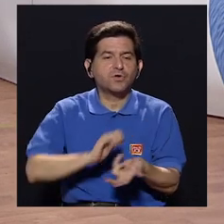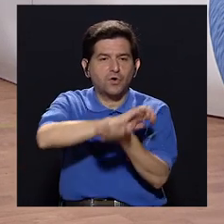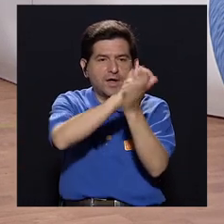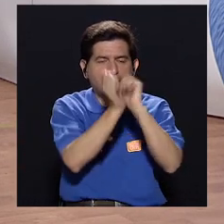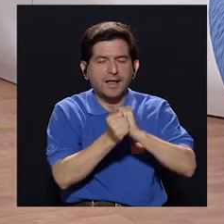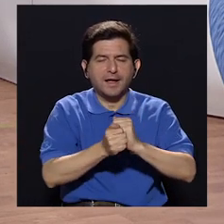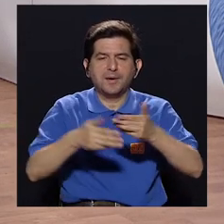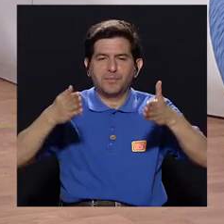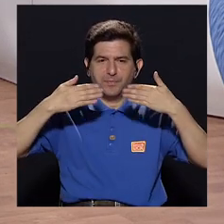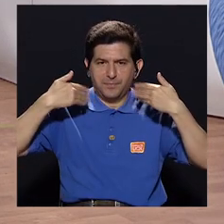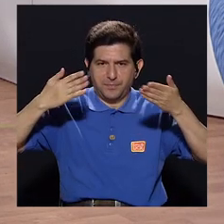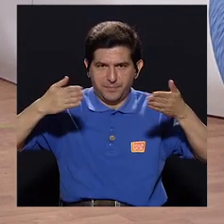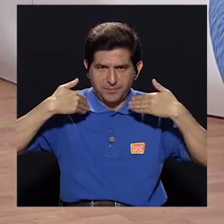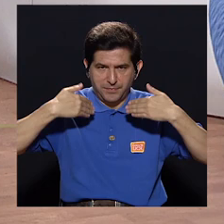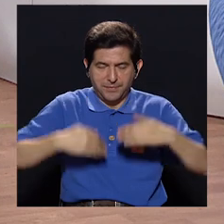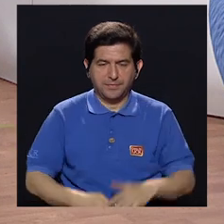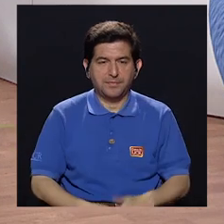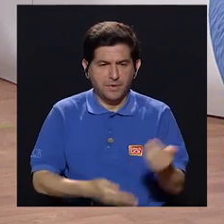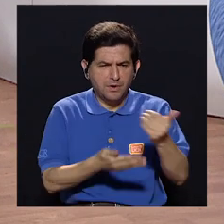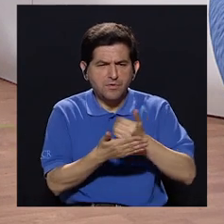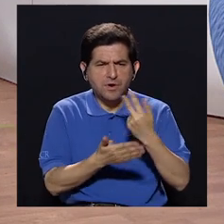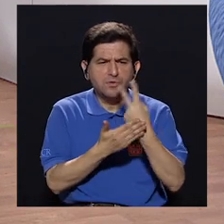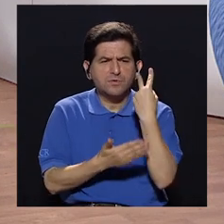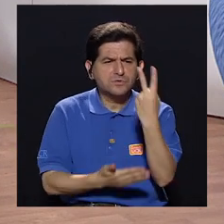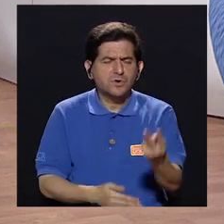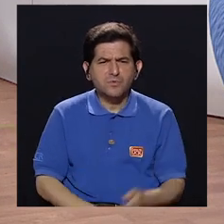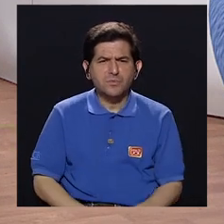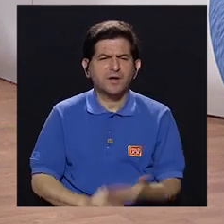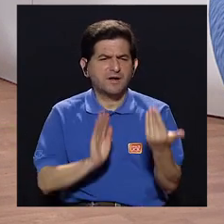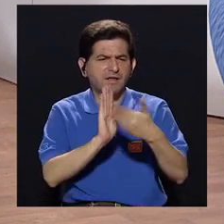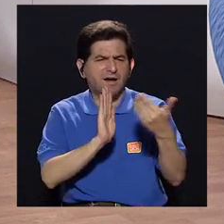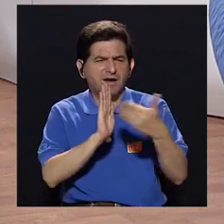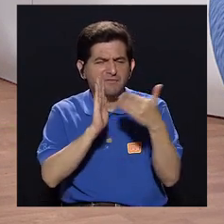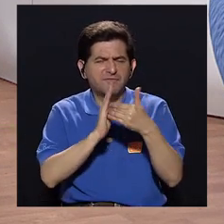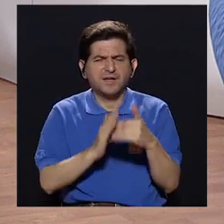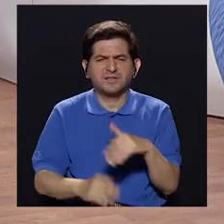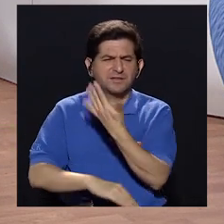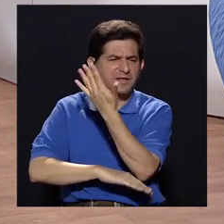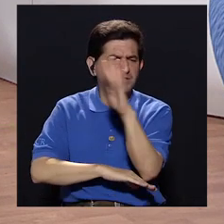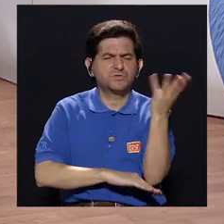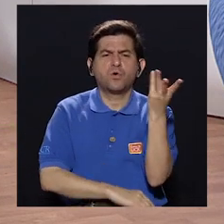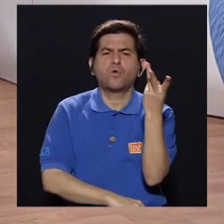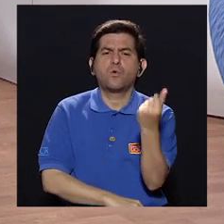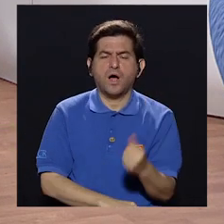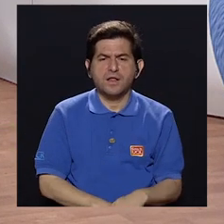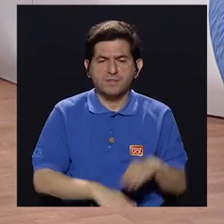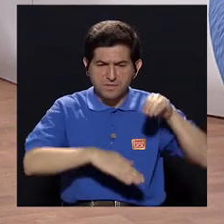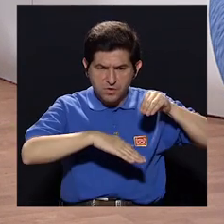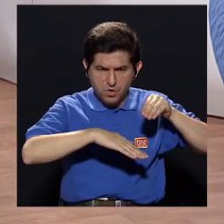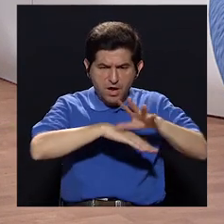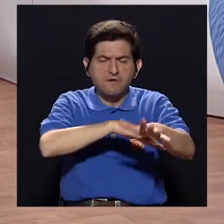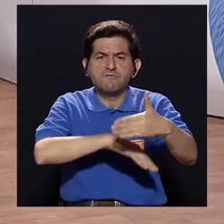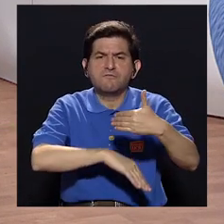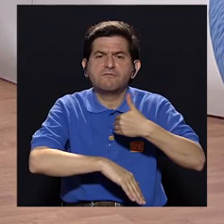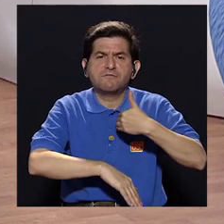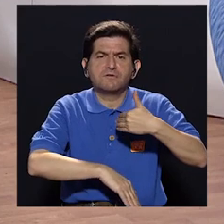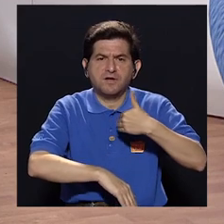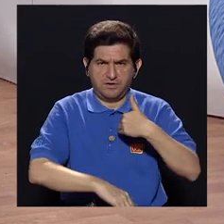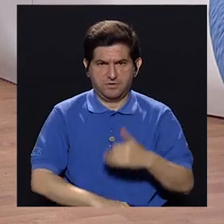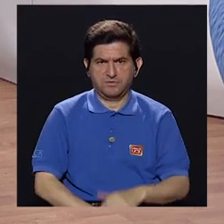climático Y entonces como curso para ver qué tan alterados están los bosques y Qué efectos tiene